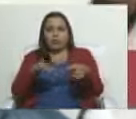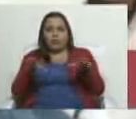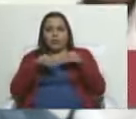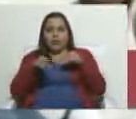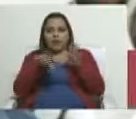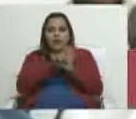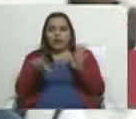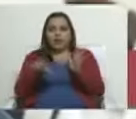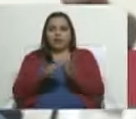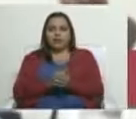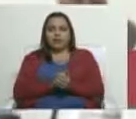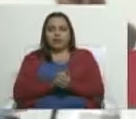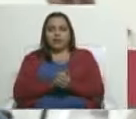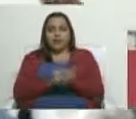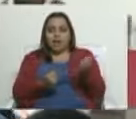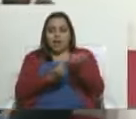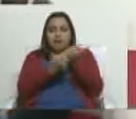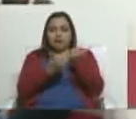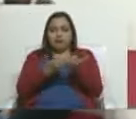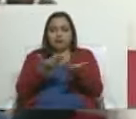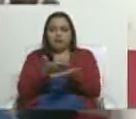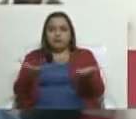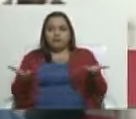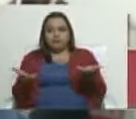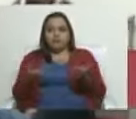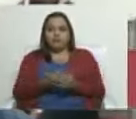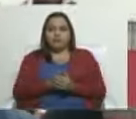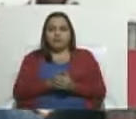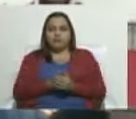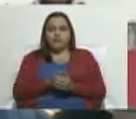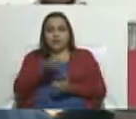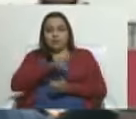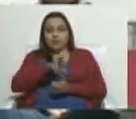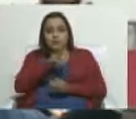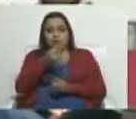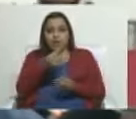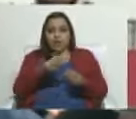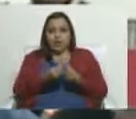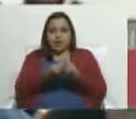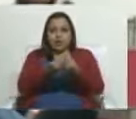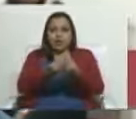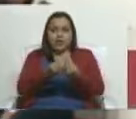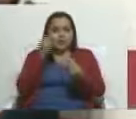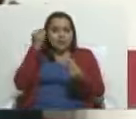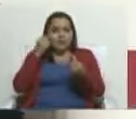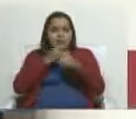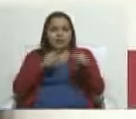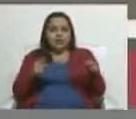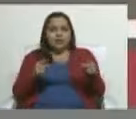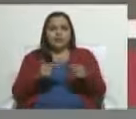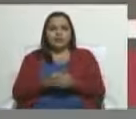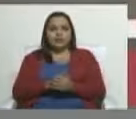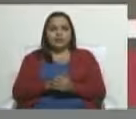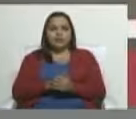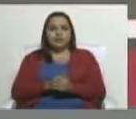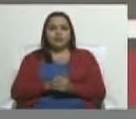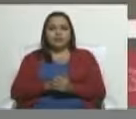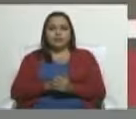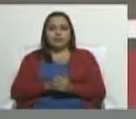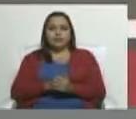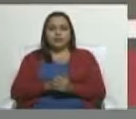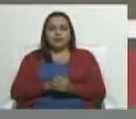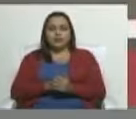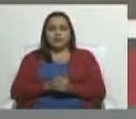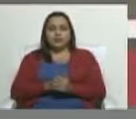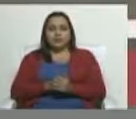ley colabora para ello y en lo que sea útil la vamos a acompañar y en lo que tengamos diferencias vamos a disentir. Bien, lo